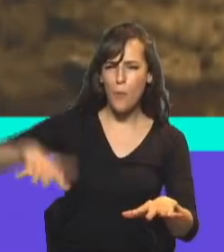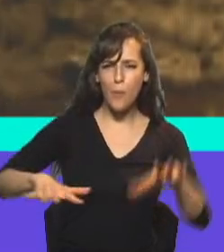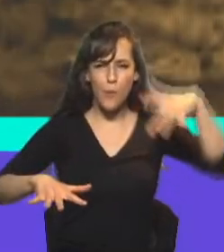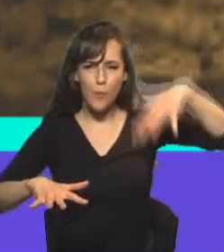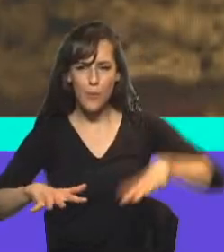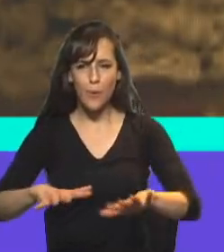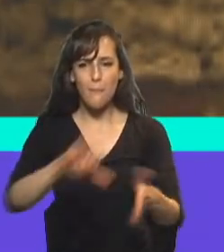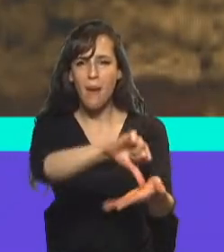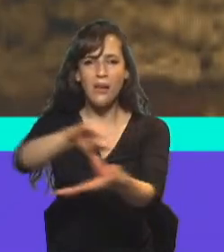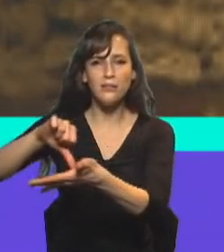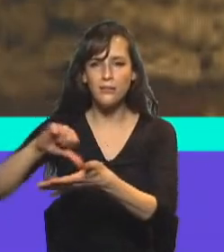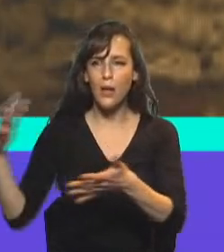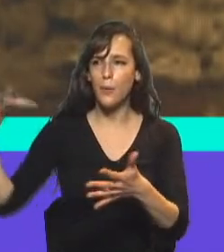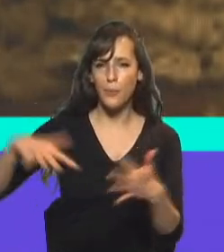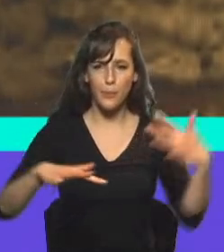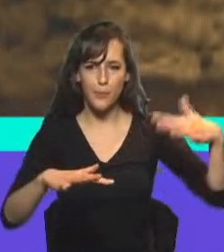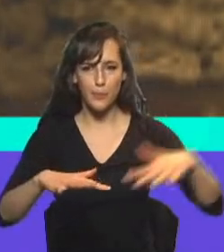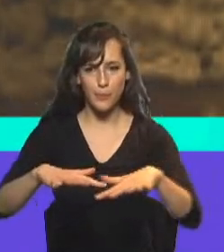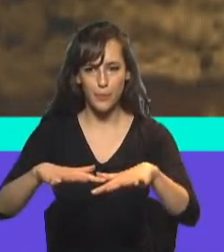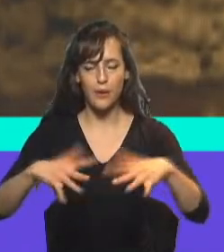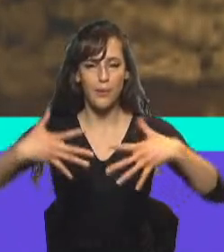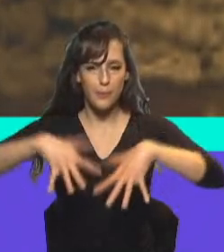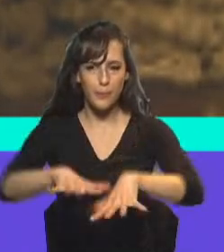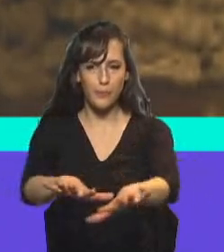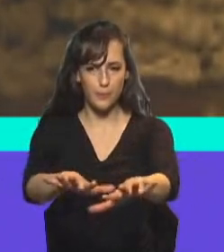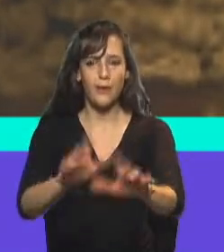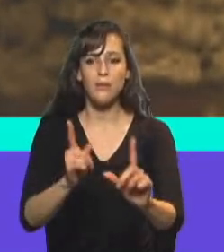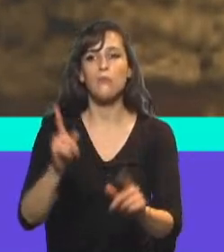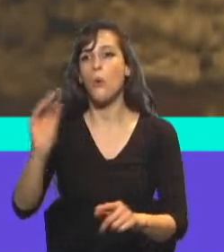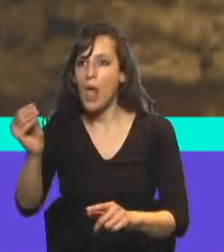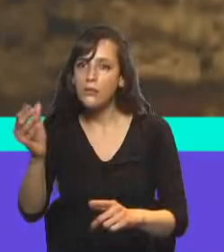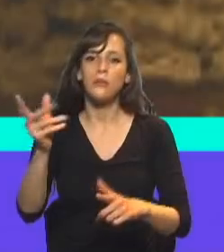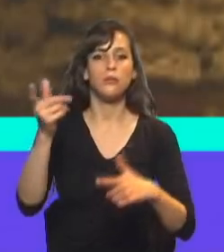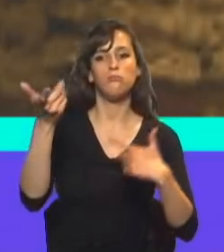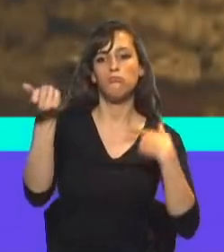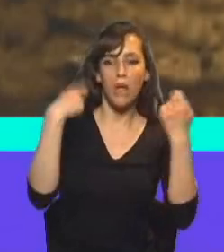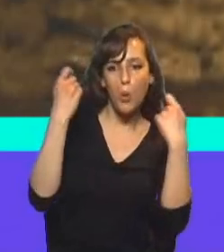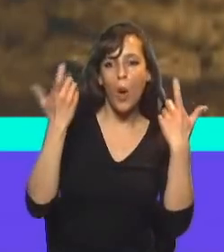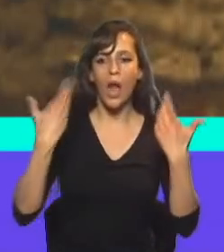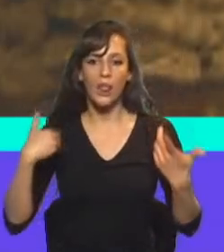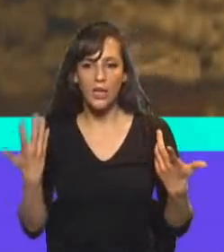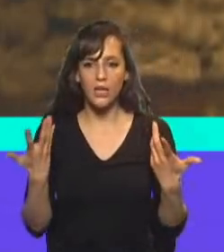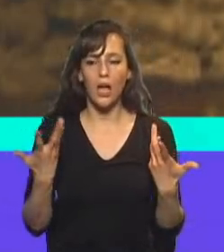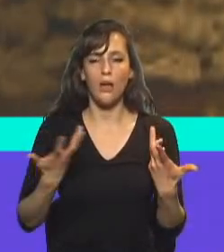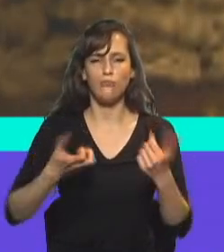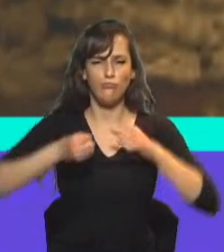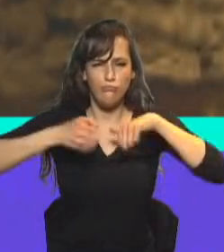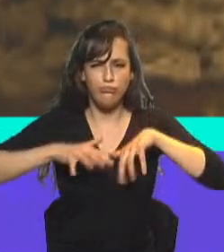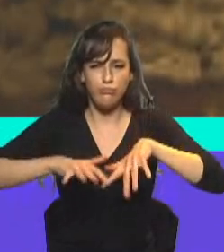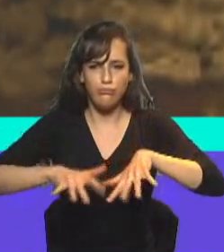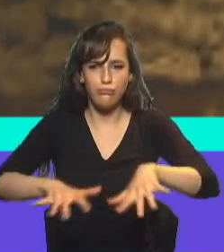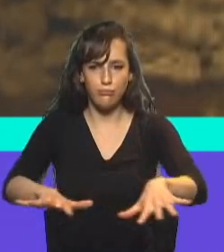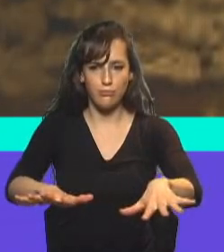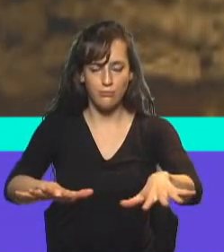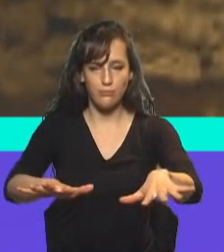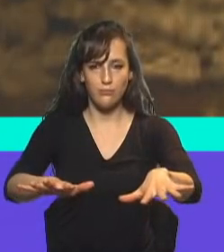países diferentes. En el caso del Paraná, viene desde Brasil, toca Paraguay, toca Argentina. Los ríos no tienen fronteras y no pueden ser